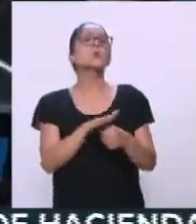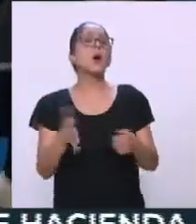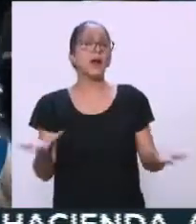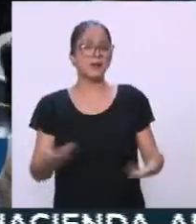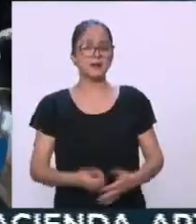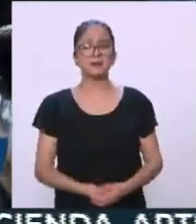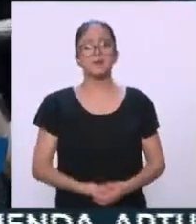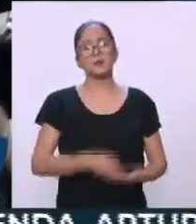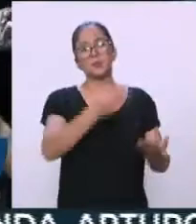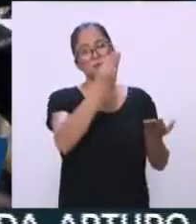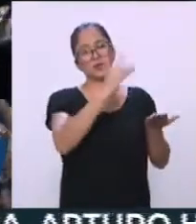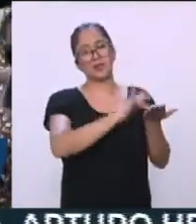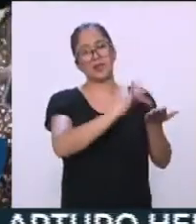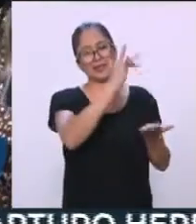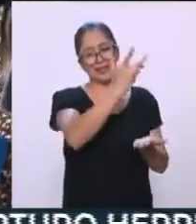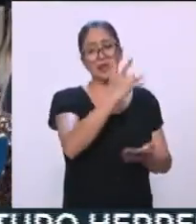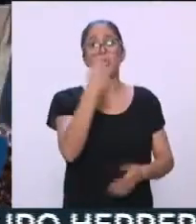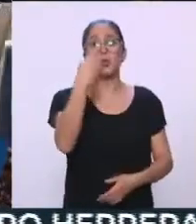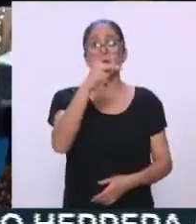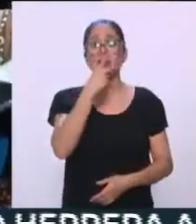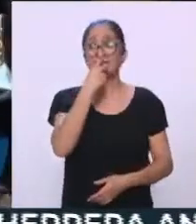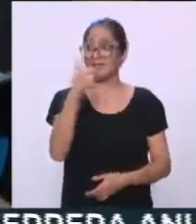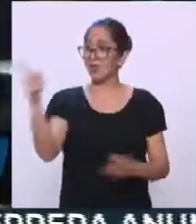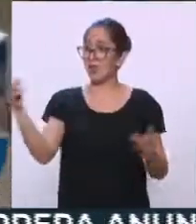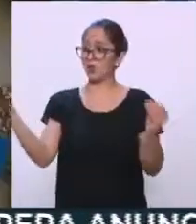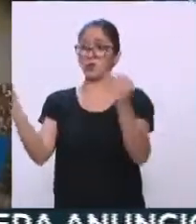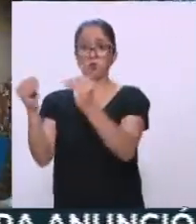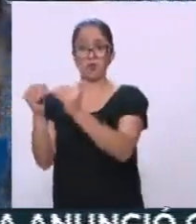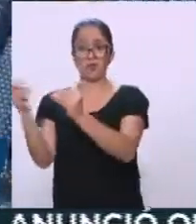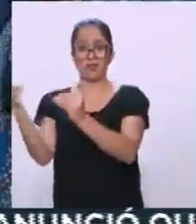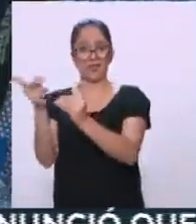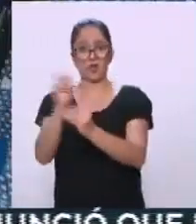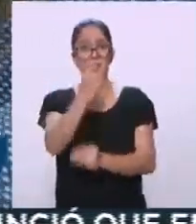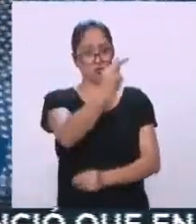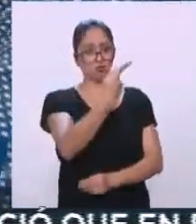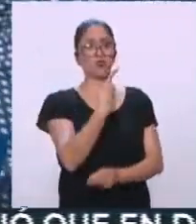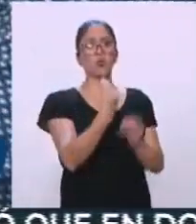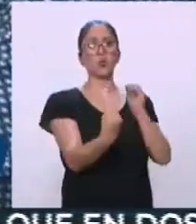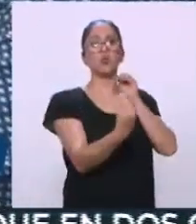Black Panther. Habías dicho que le ibas a dar un beso a ella, pero ¿qué crees? El beso es conmigo, ¿no te anima?